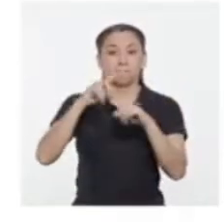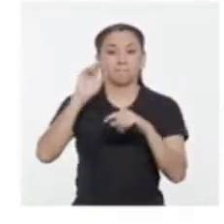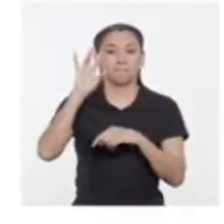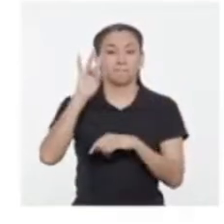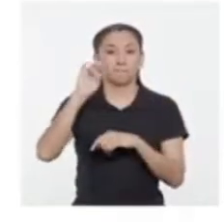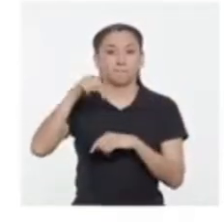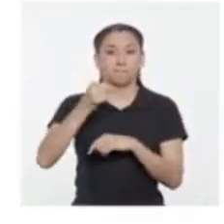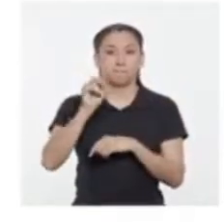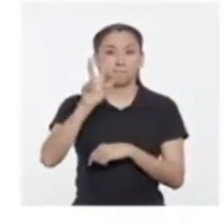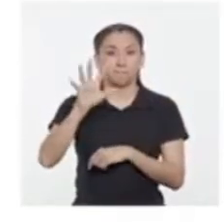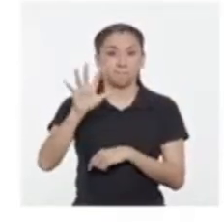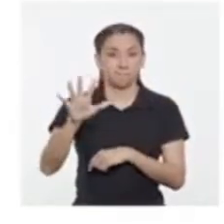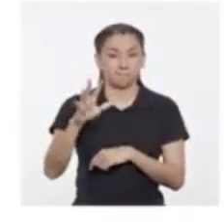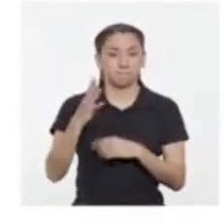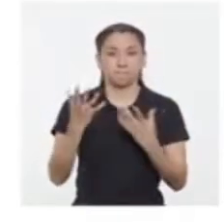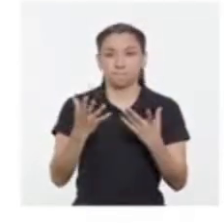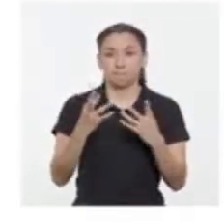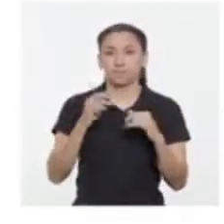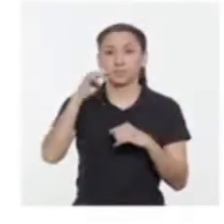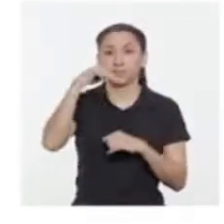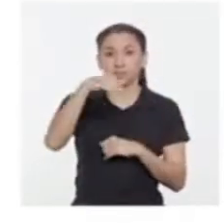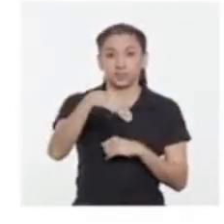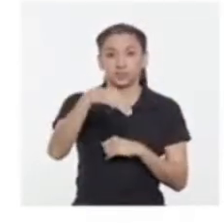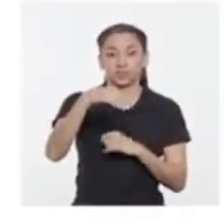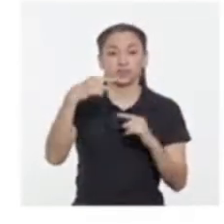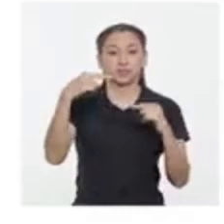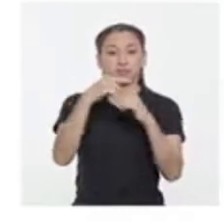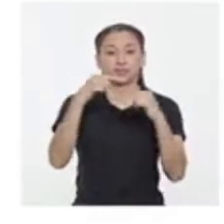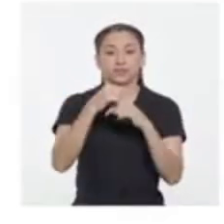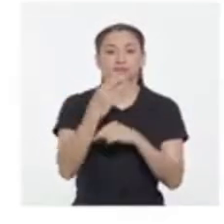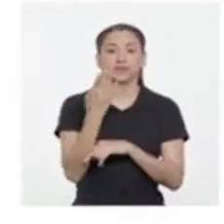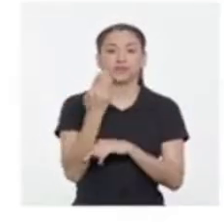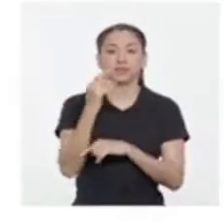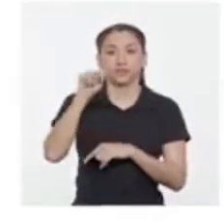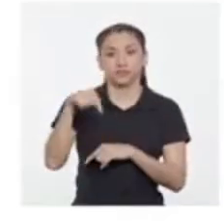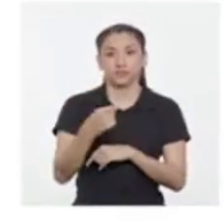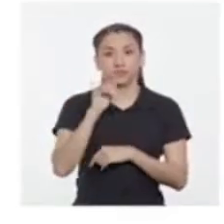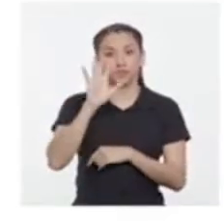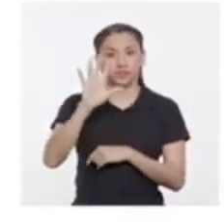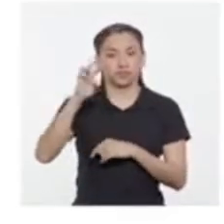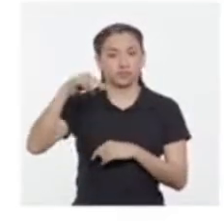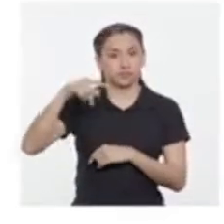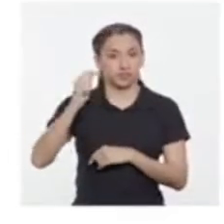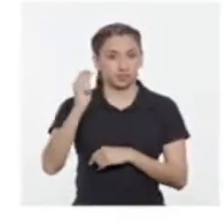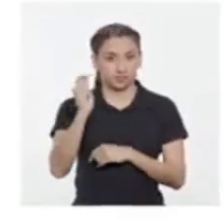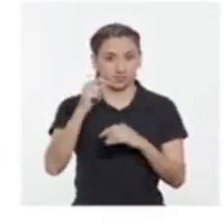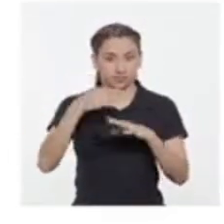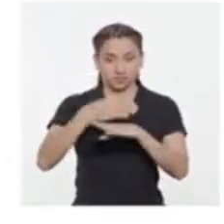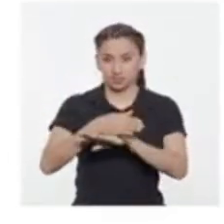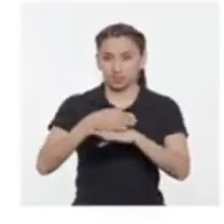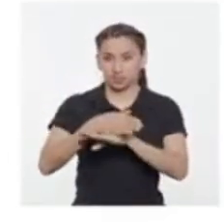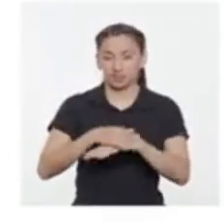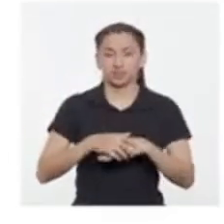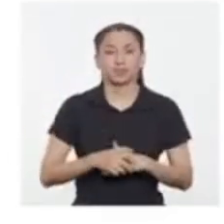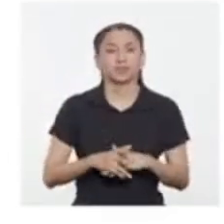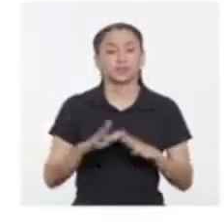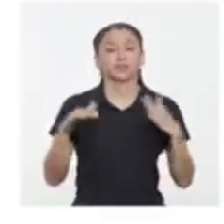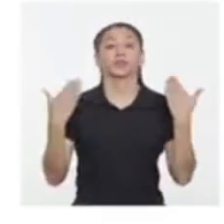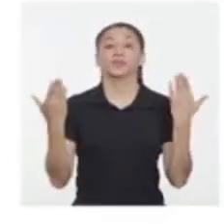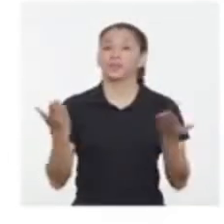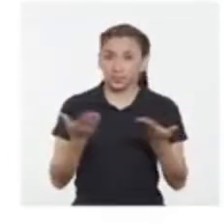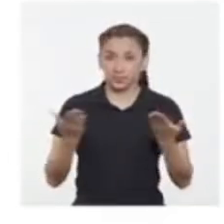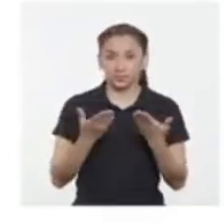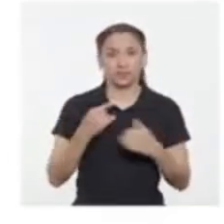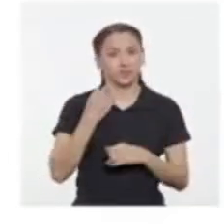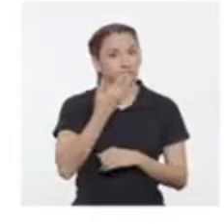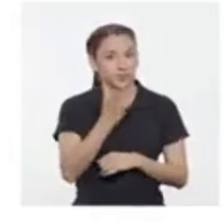por 7,25, de donde resulta que M es igual a 14,5 metros de listones de madera. Por